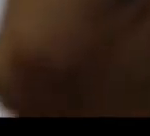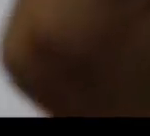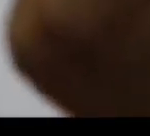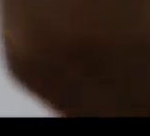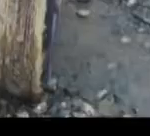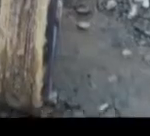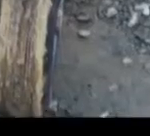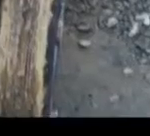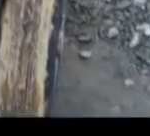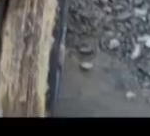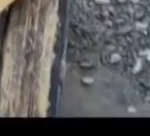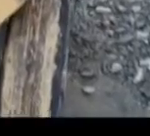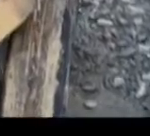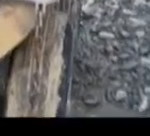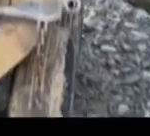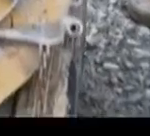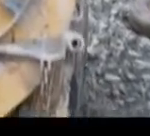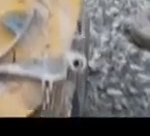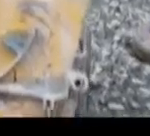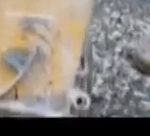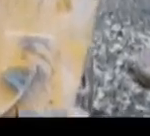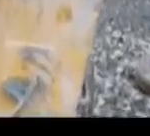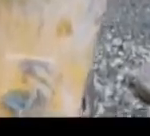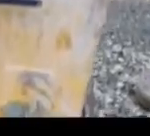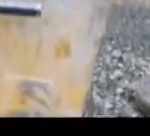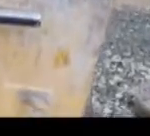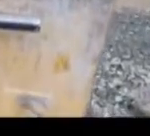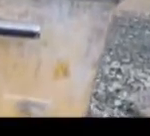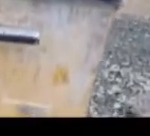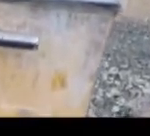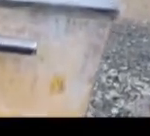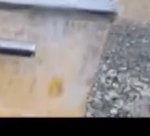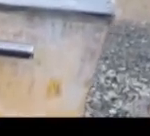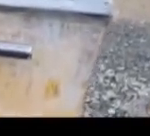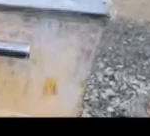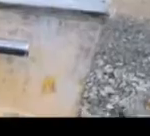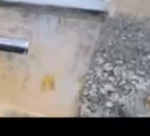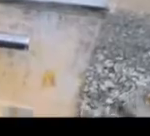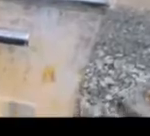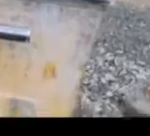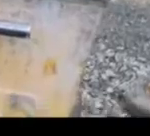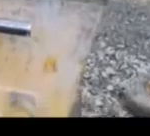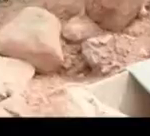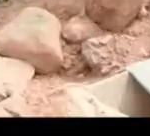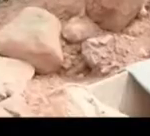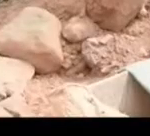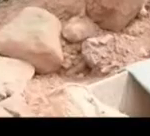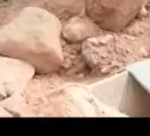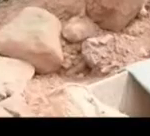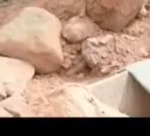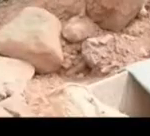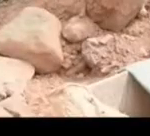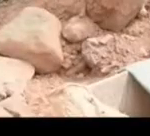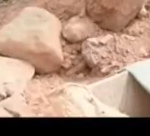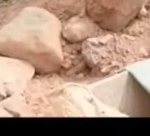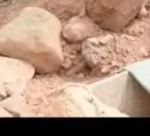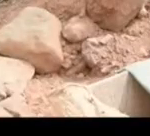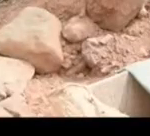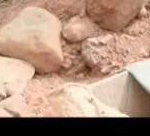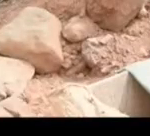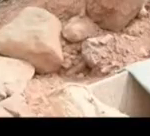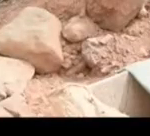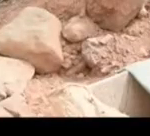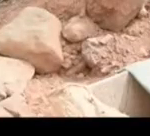el Ecuador. Brigadas técnicas del Ministerio de Minería, de la Agencia de Regulación y Control Minero y del Instituto de